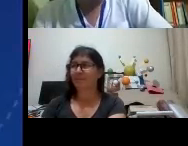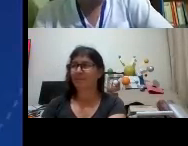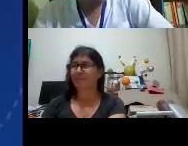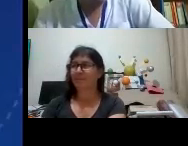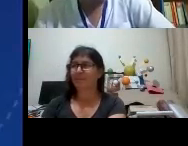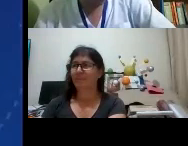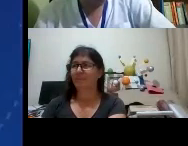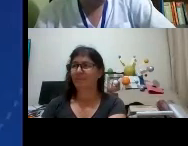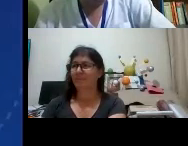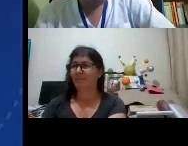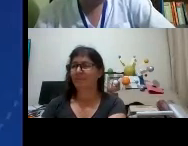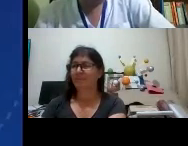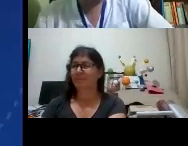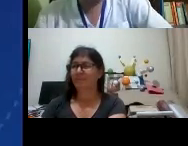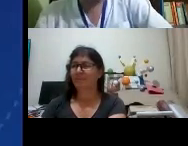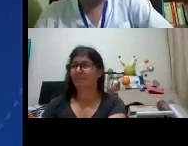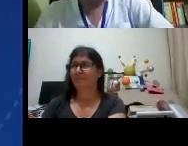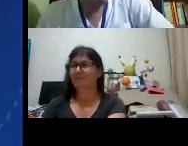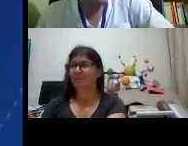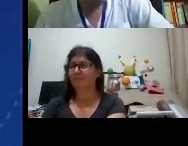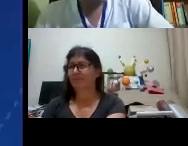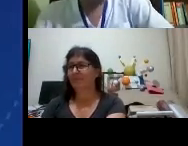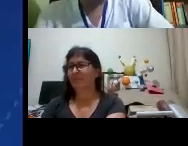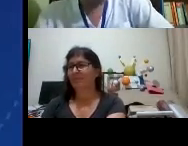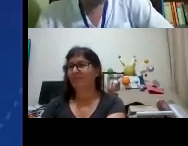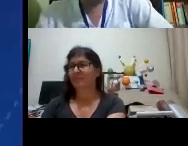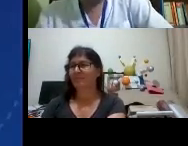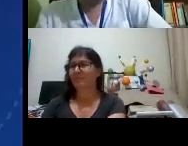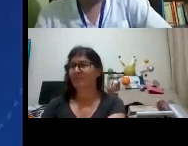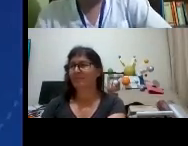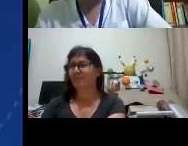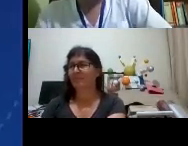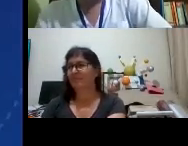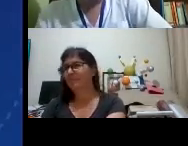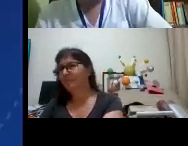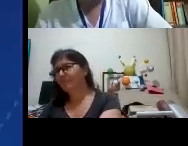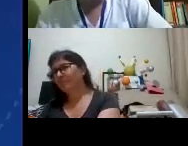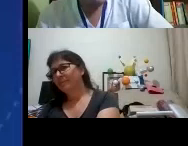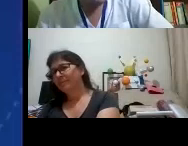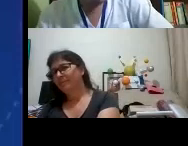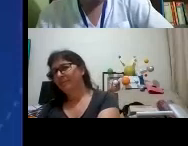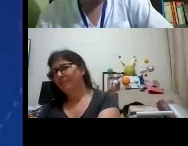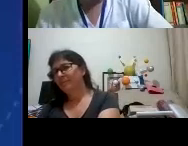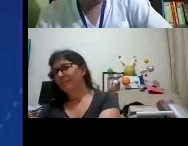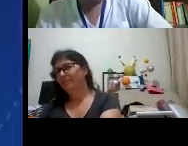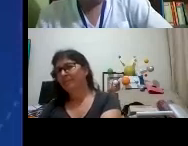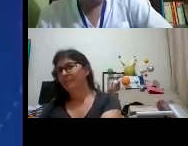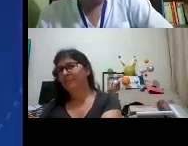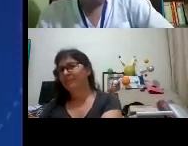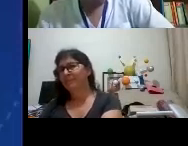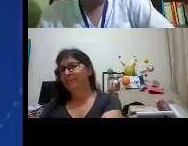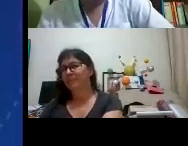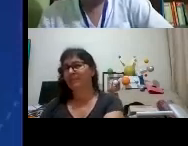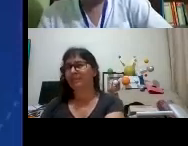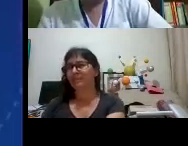Puede trabajarlo acá de una manera en la cual haya actividad vibratoria, movimientos de miembros superiores a nivel abdominal, posturas que le ayuden a